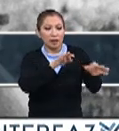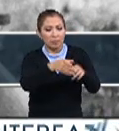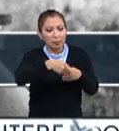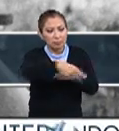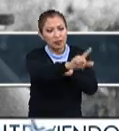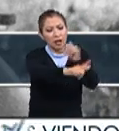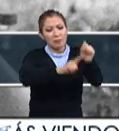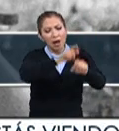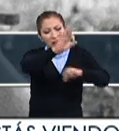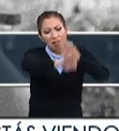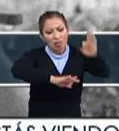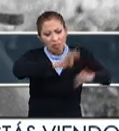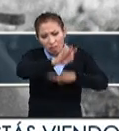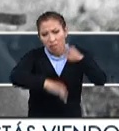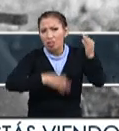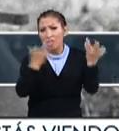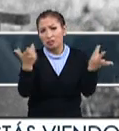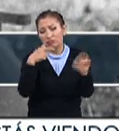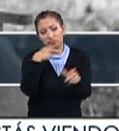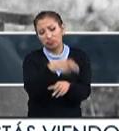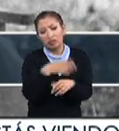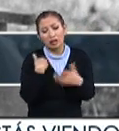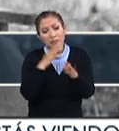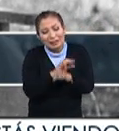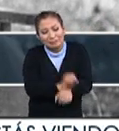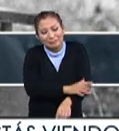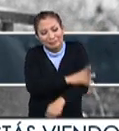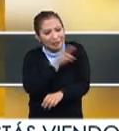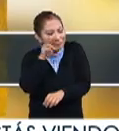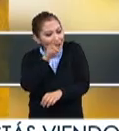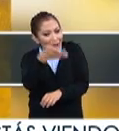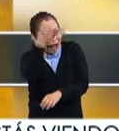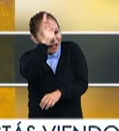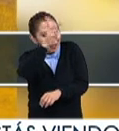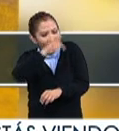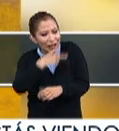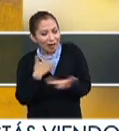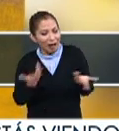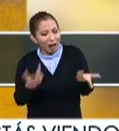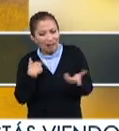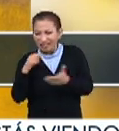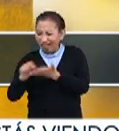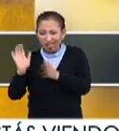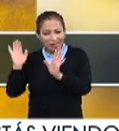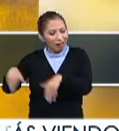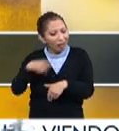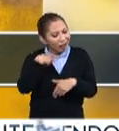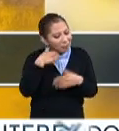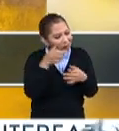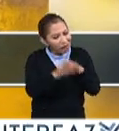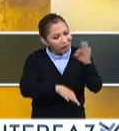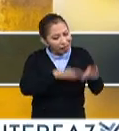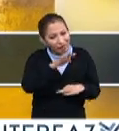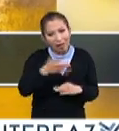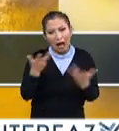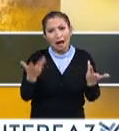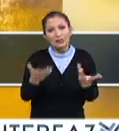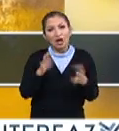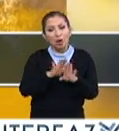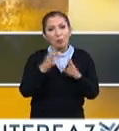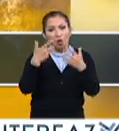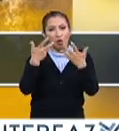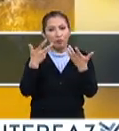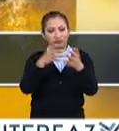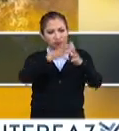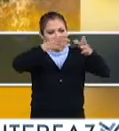tiene animales, se dedica a la creencia de animales y dice que lo más emocionante es criar gallinas más que literatura. Hace una gran